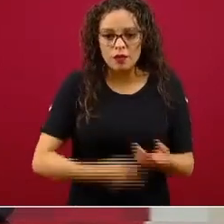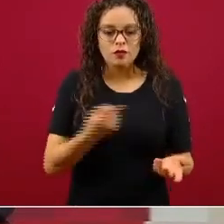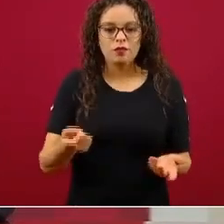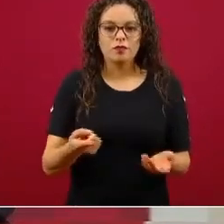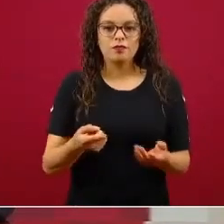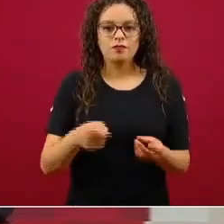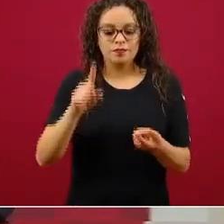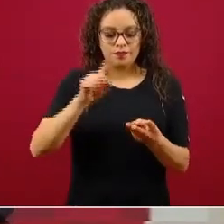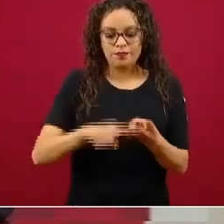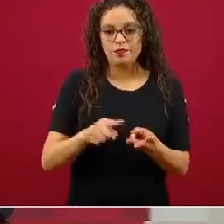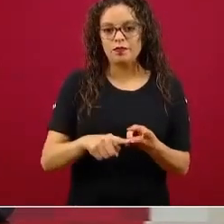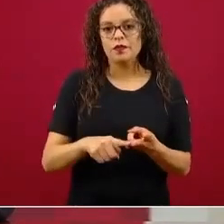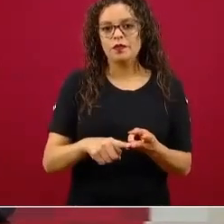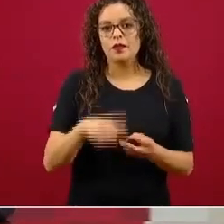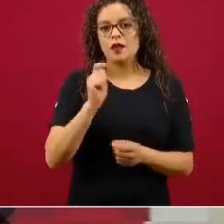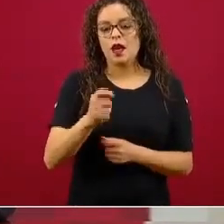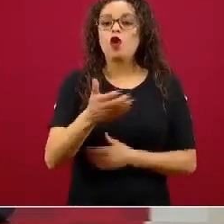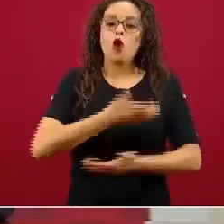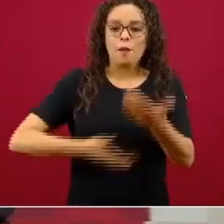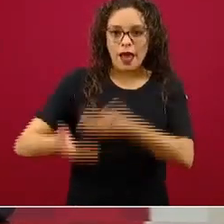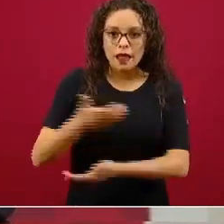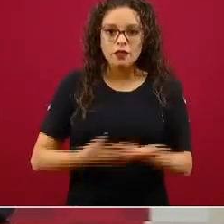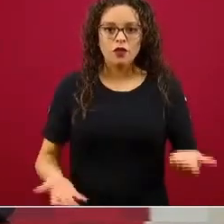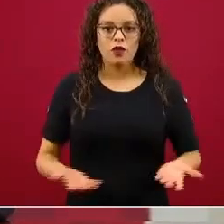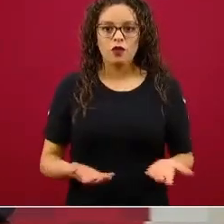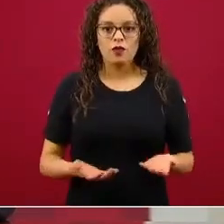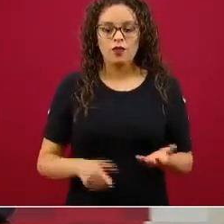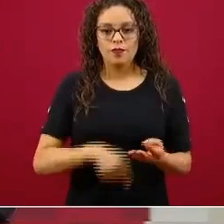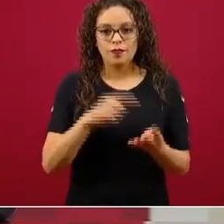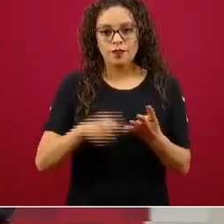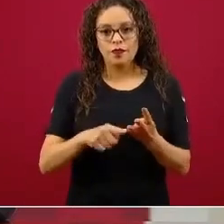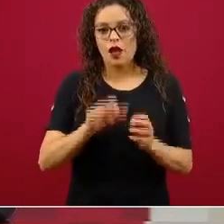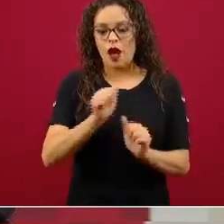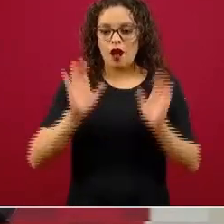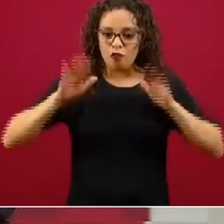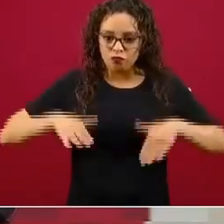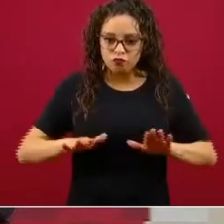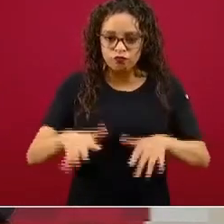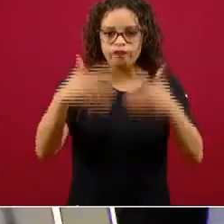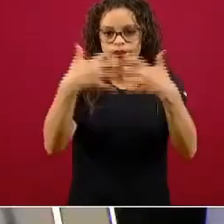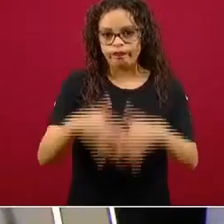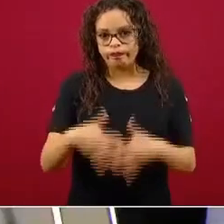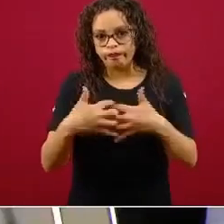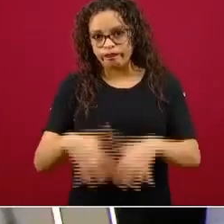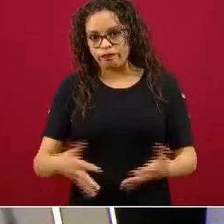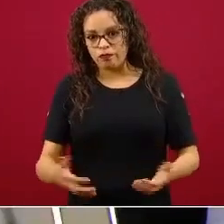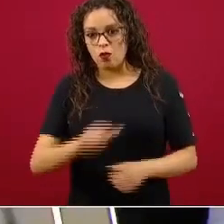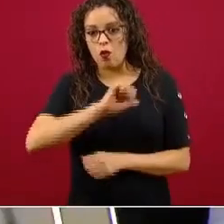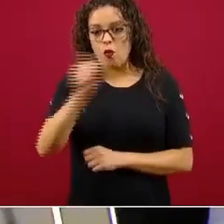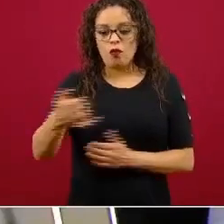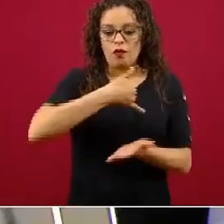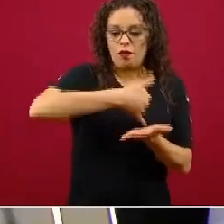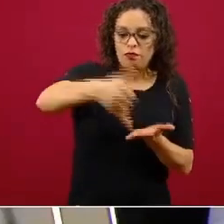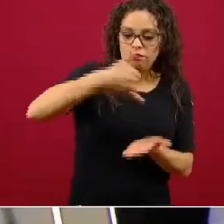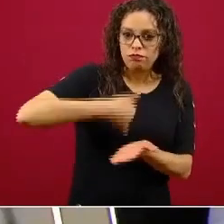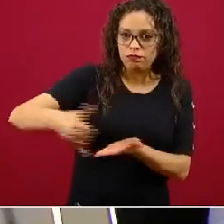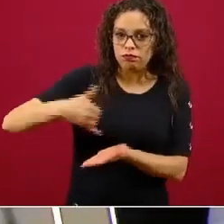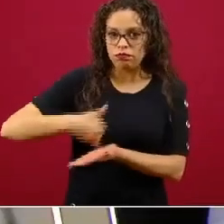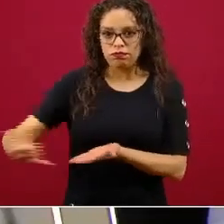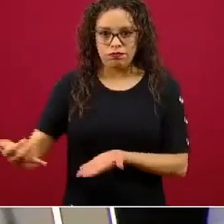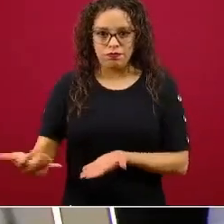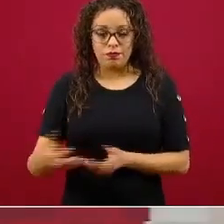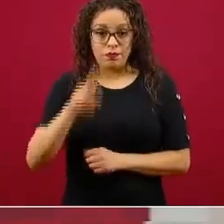comercio, otras a la industria manufacturera, otras son más agrícolas, y el balance